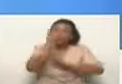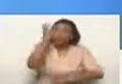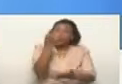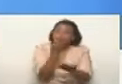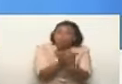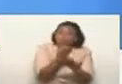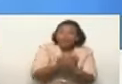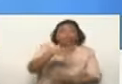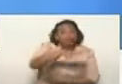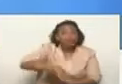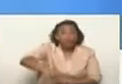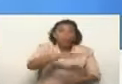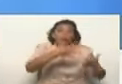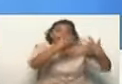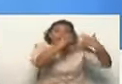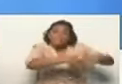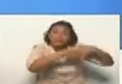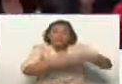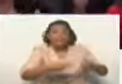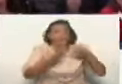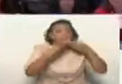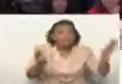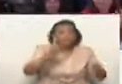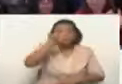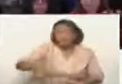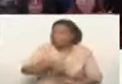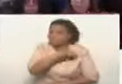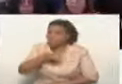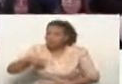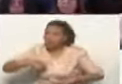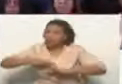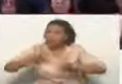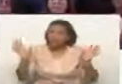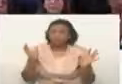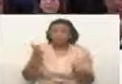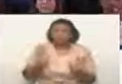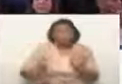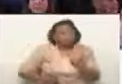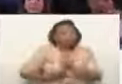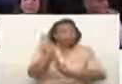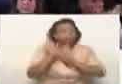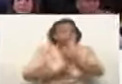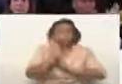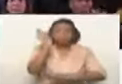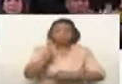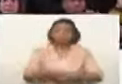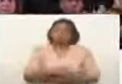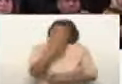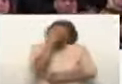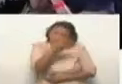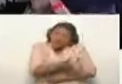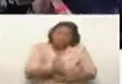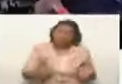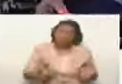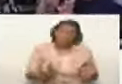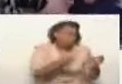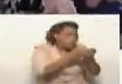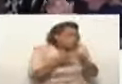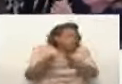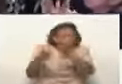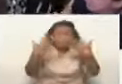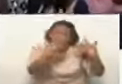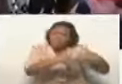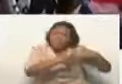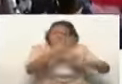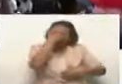de todas sus empresas y en un todo de la economía nacional. Lo saben. Lo